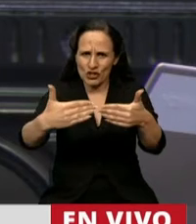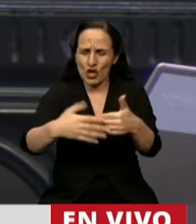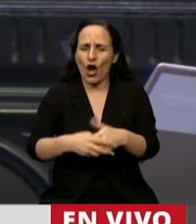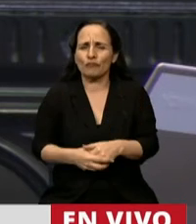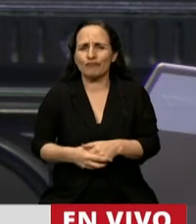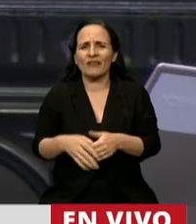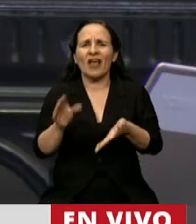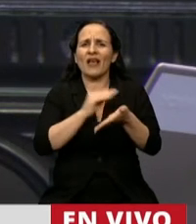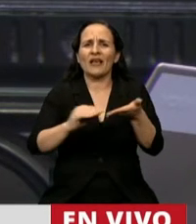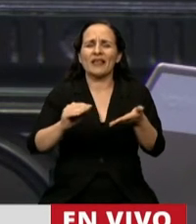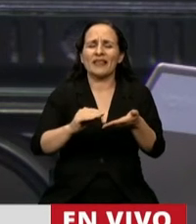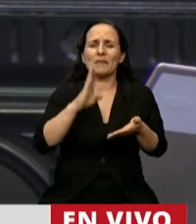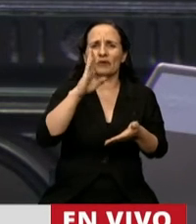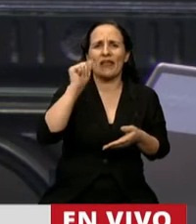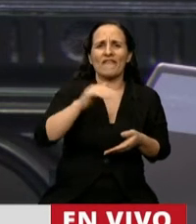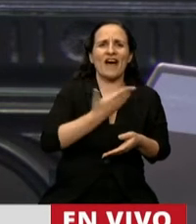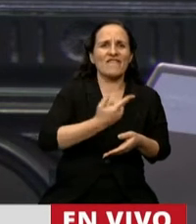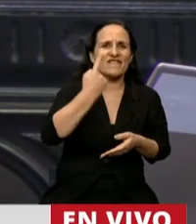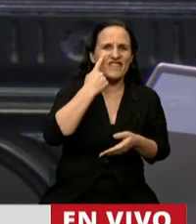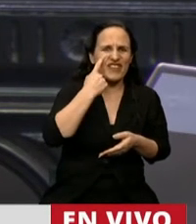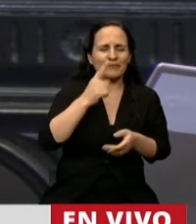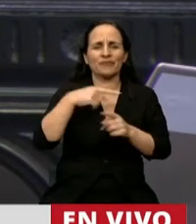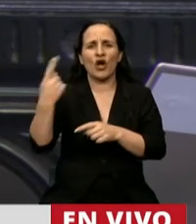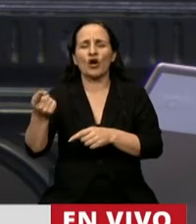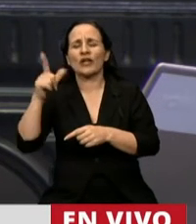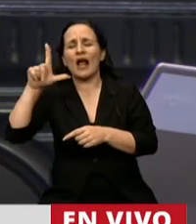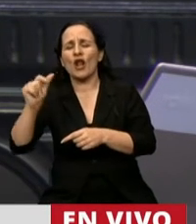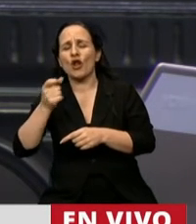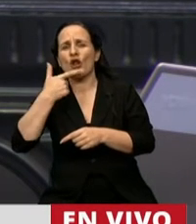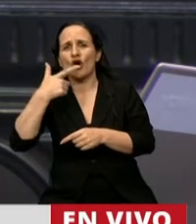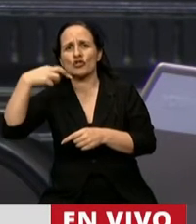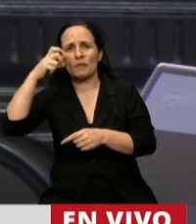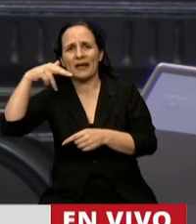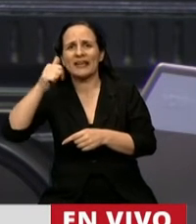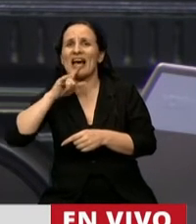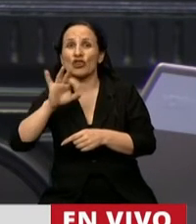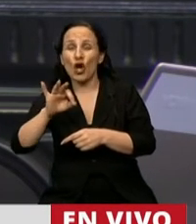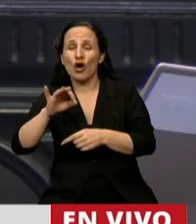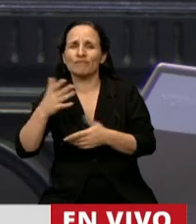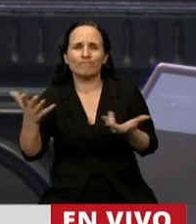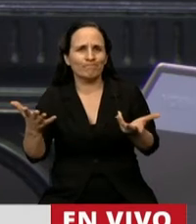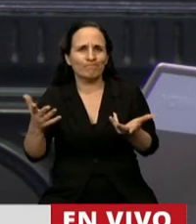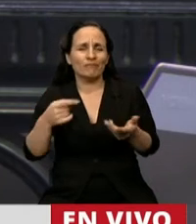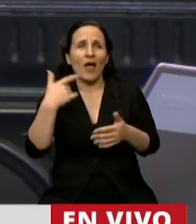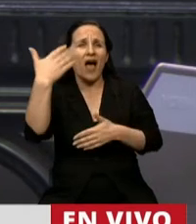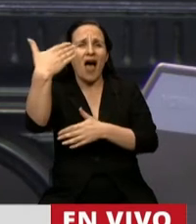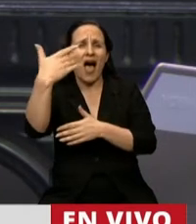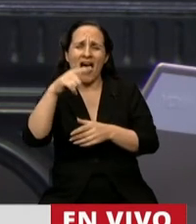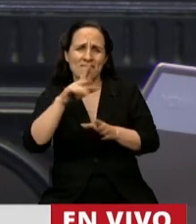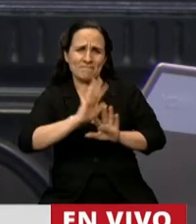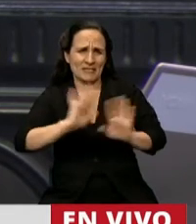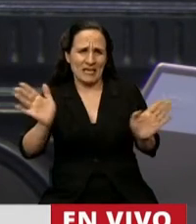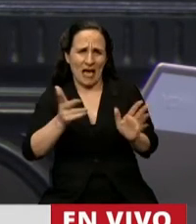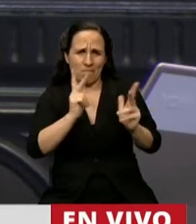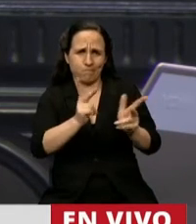por las diputadas Karina Banfi y Silvia Lospenato agotan totalmente lo que yo pensaba decir en esa dirección.